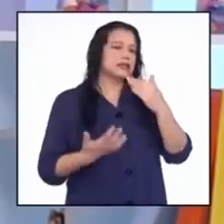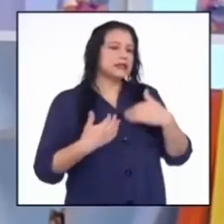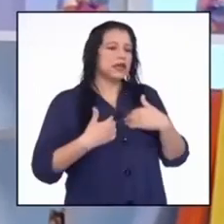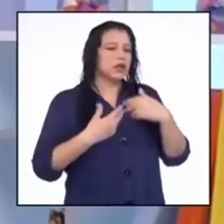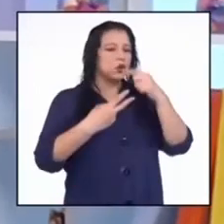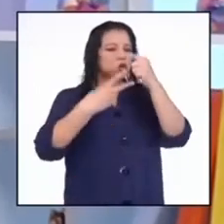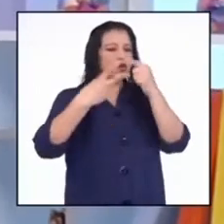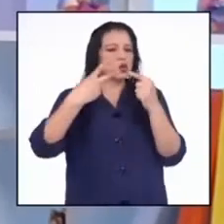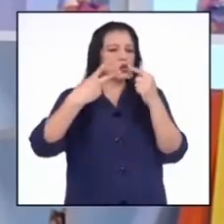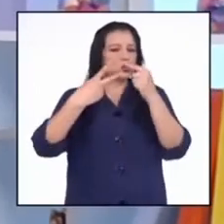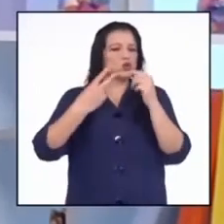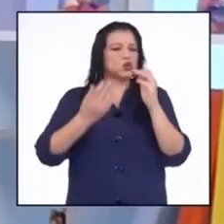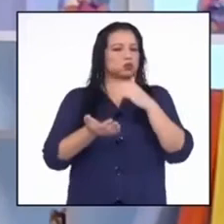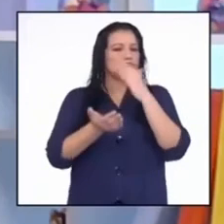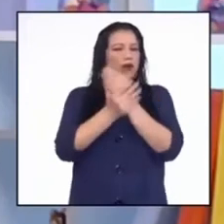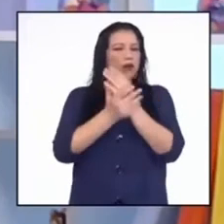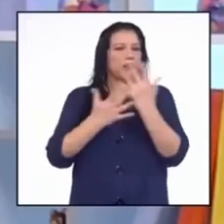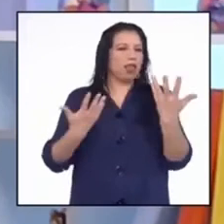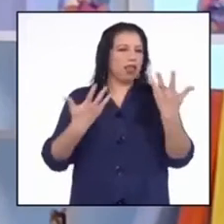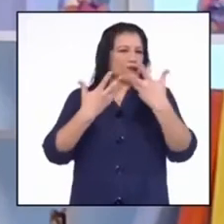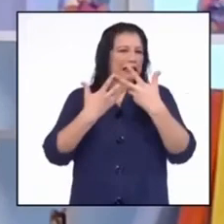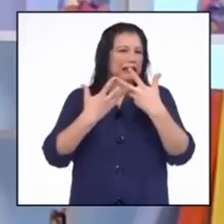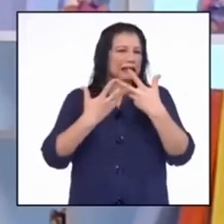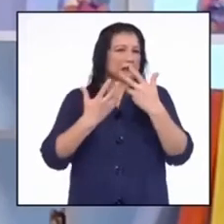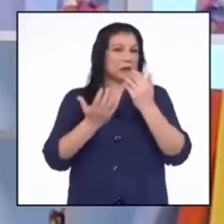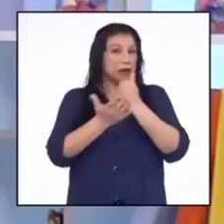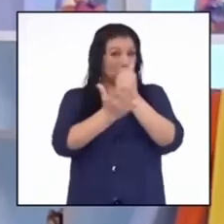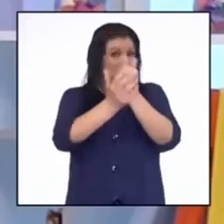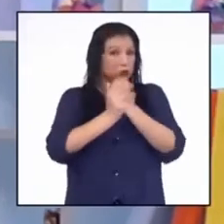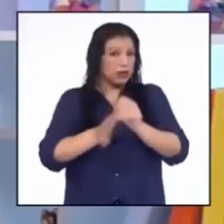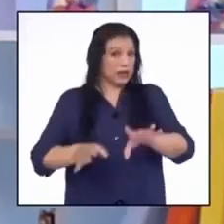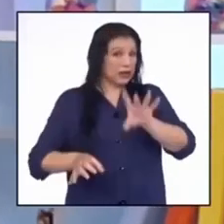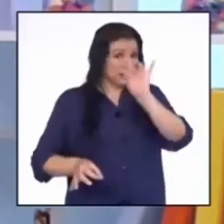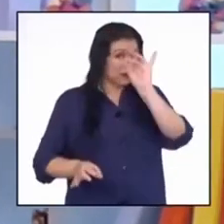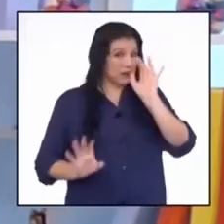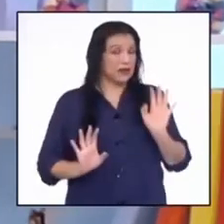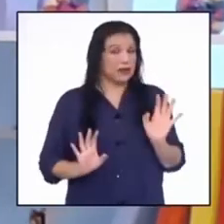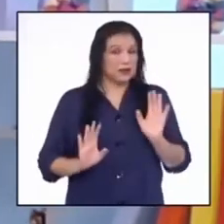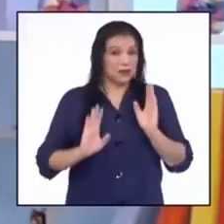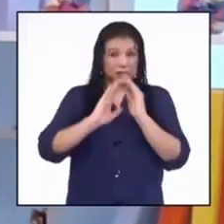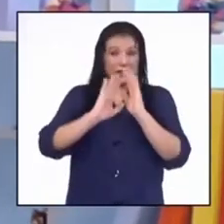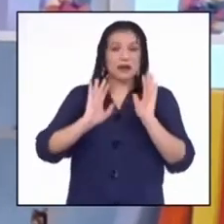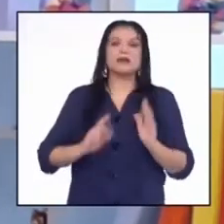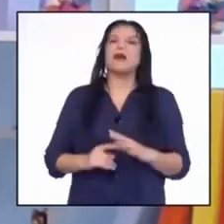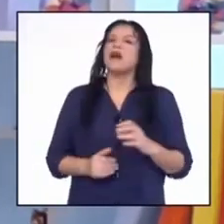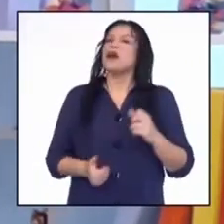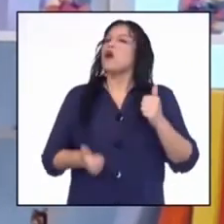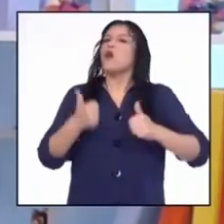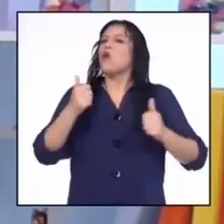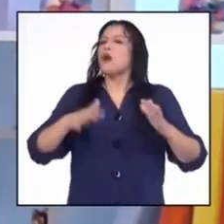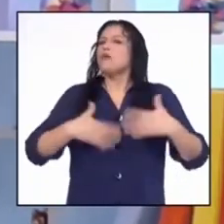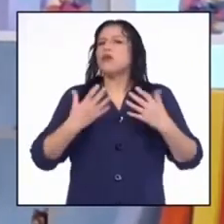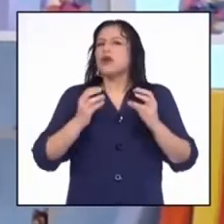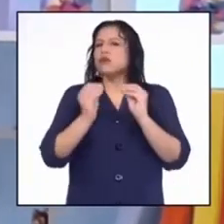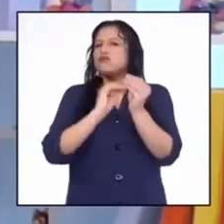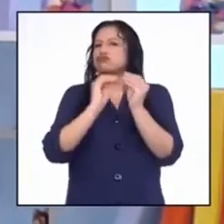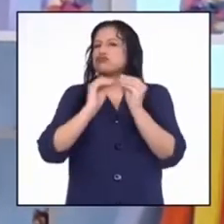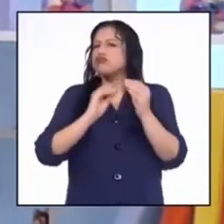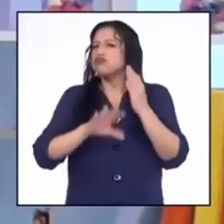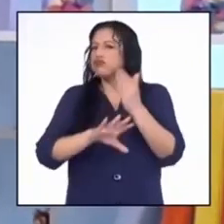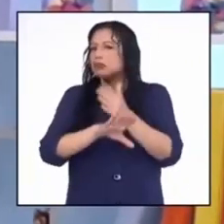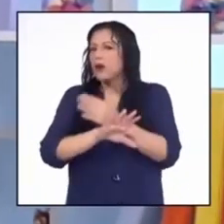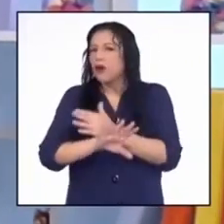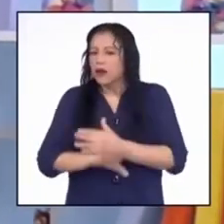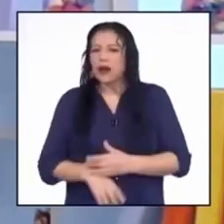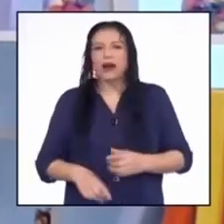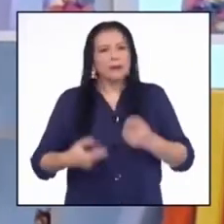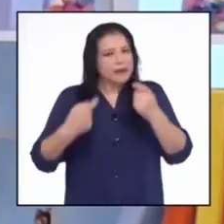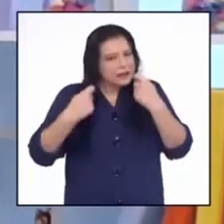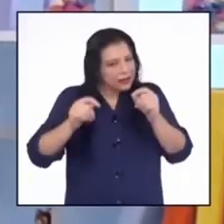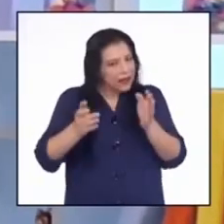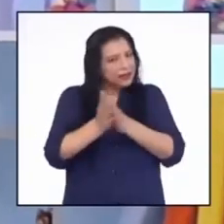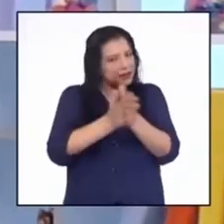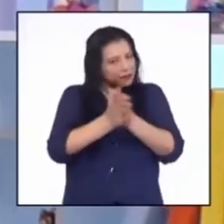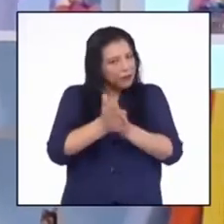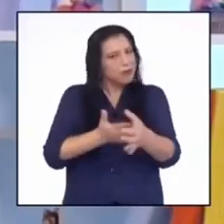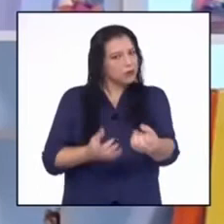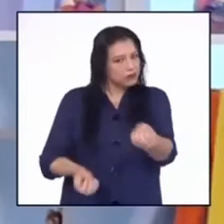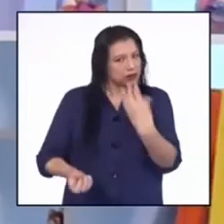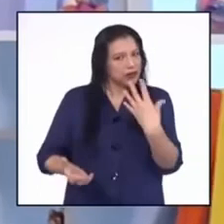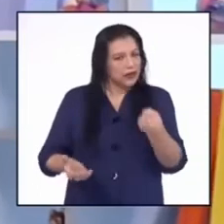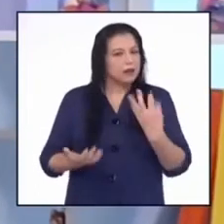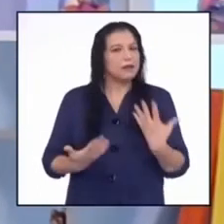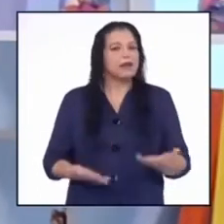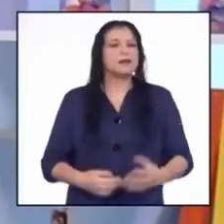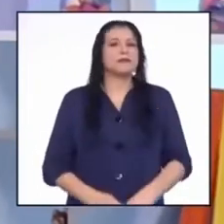problemas de coherencia. ¿Me ayudan a descubrirlos en sus casas? A ver, ¿qué es lo que podría corregir? Intenten, pues,